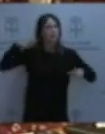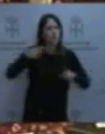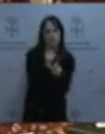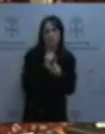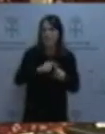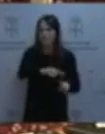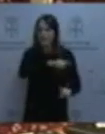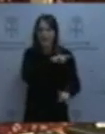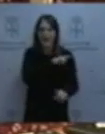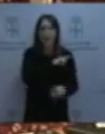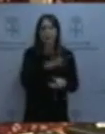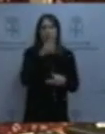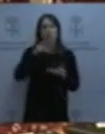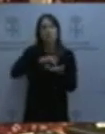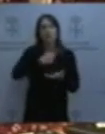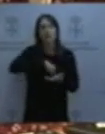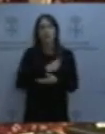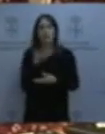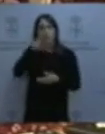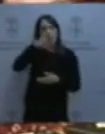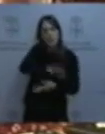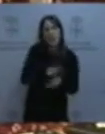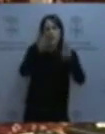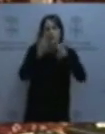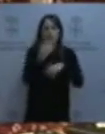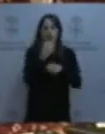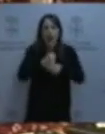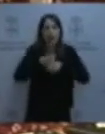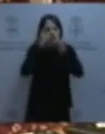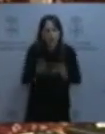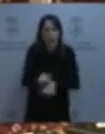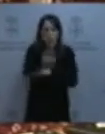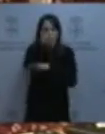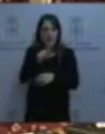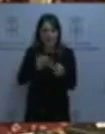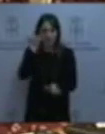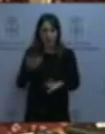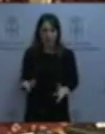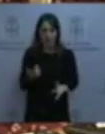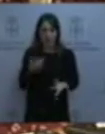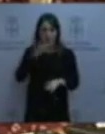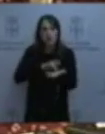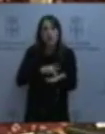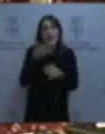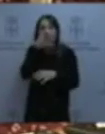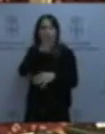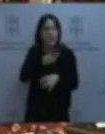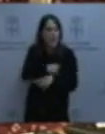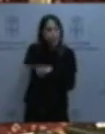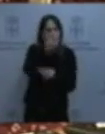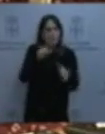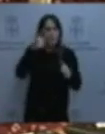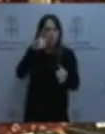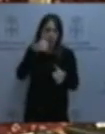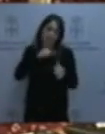que cuando nosotros denunciábamos la connivencia entre políticos y empresarios en Cajastur. Sucedió con el Musel. Yo mismo, al poco denunciar el Musel y que se imputasen a políticos y